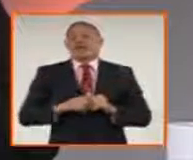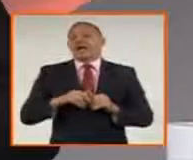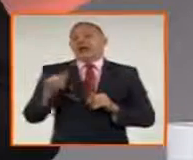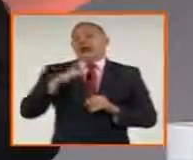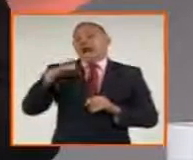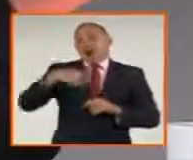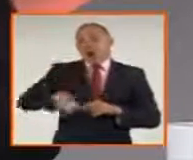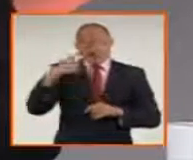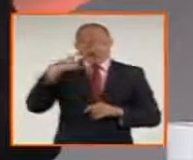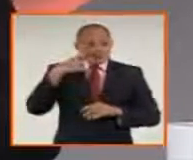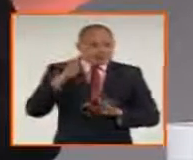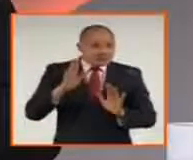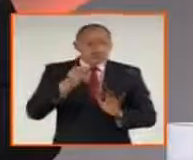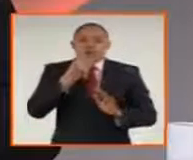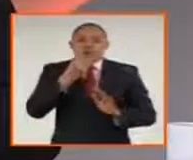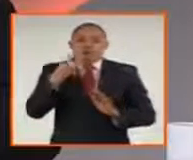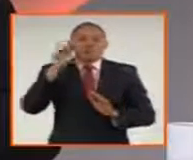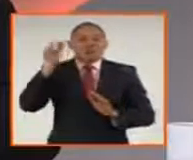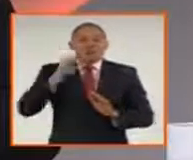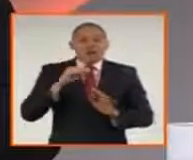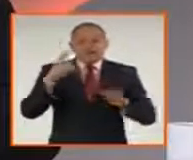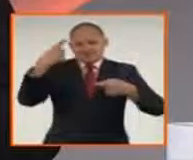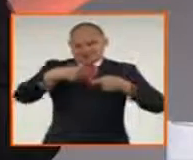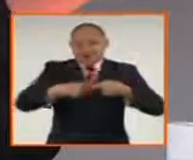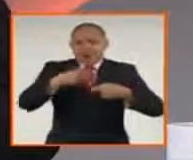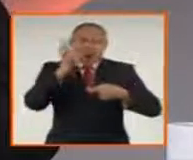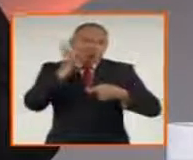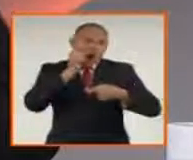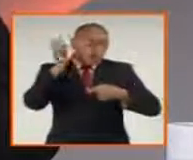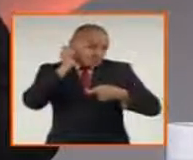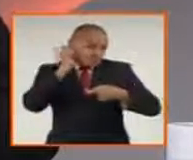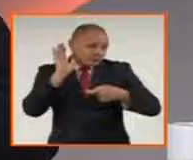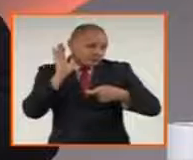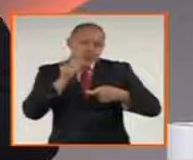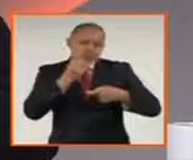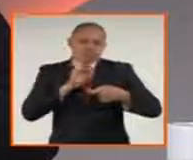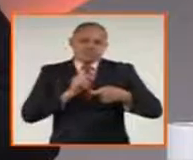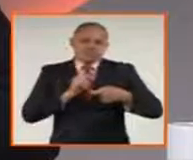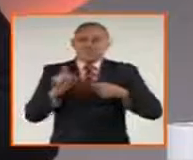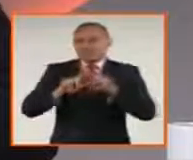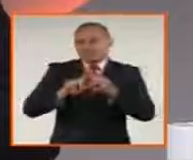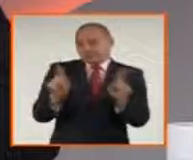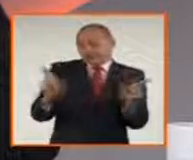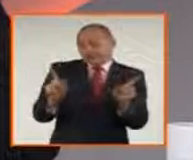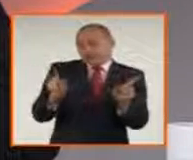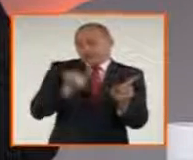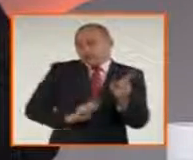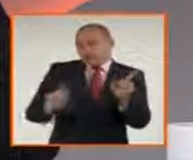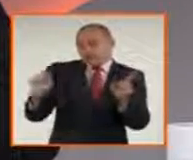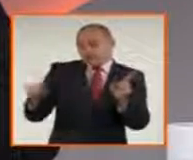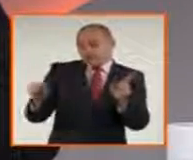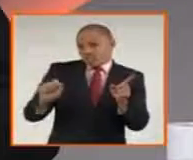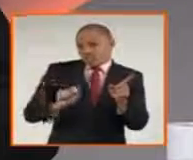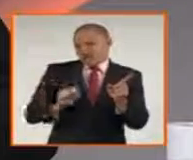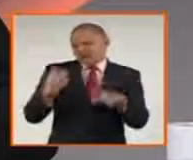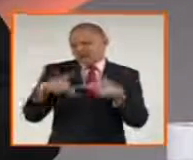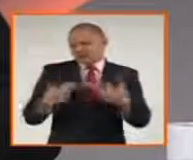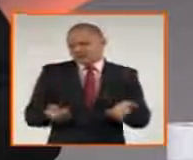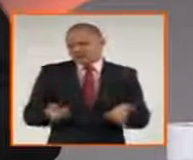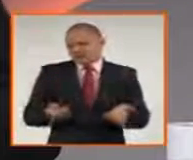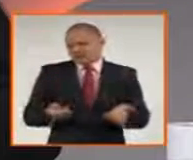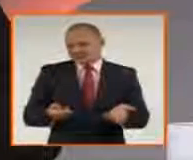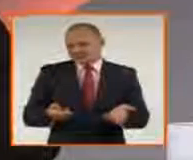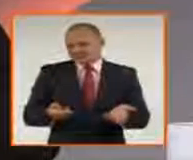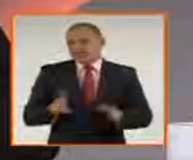caso el padre le corresponde el pago de los alimentos a través de una pensión, y ahí como que pierde el derecho ese